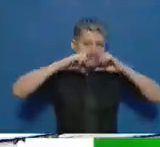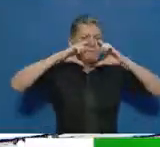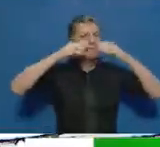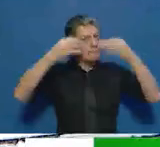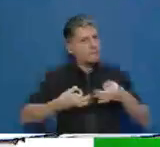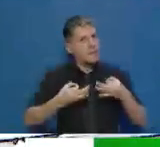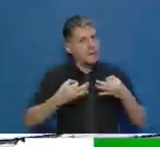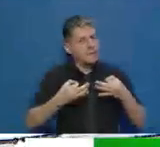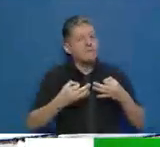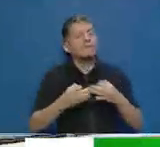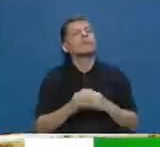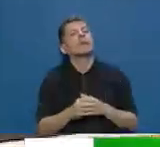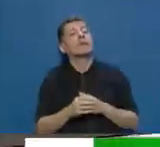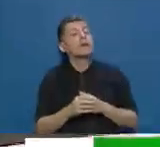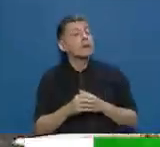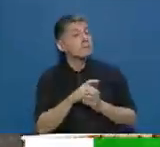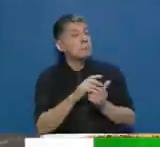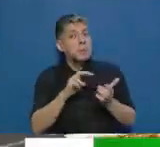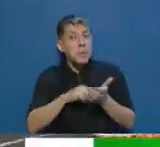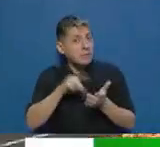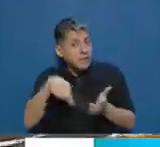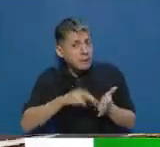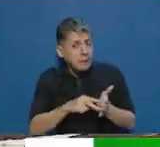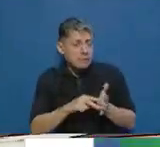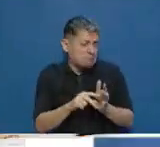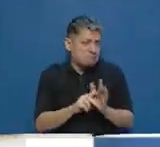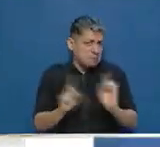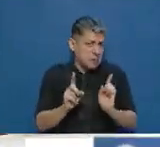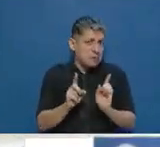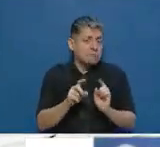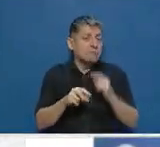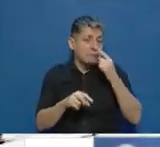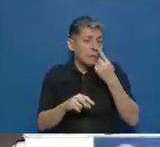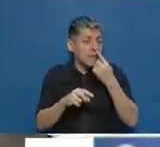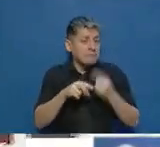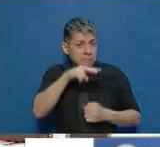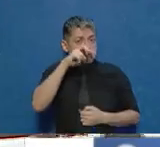que me preguntaba, si tiene alguna consecuencia, no. Puede respirar por la nariz, pero el mensaje tiene que ser: no, señor,